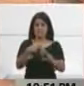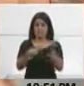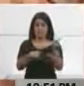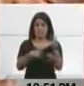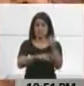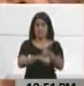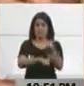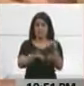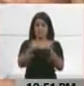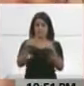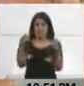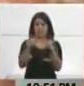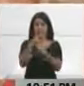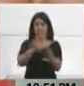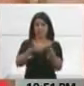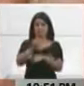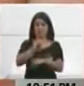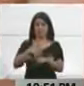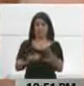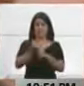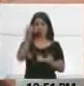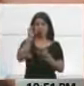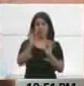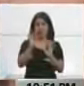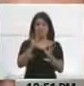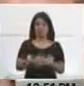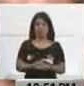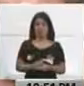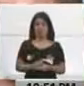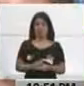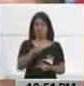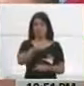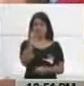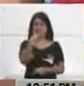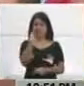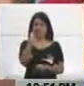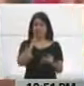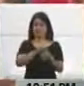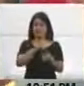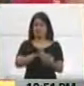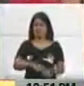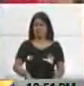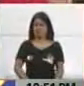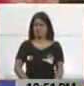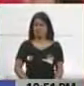guerra económica no se logra, efectivamente. Inmorales.